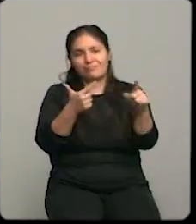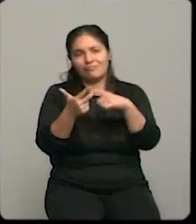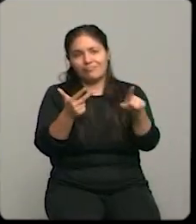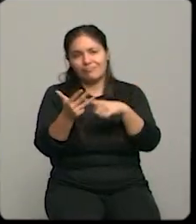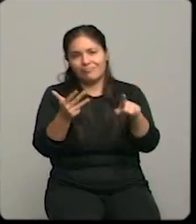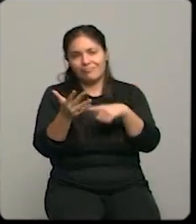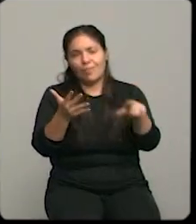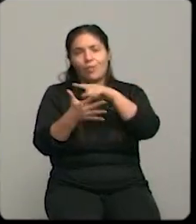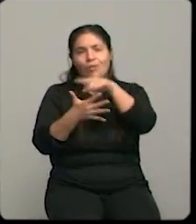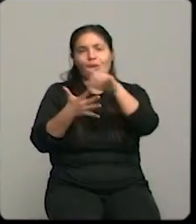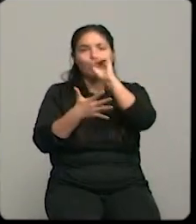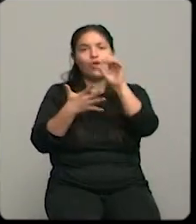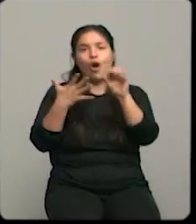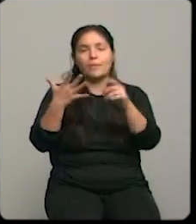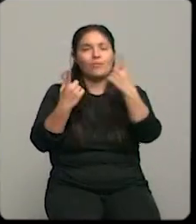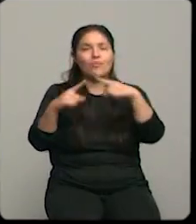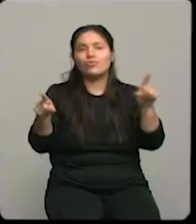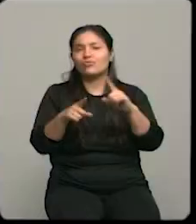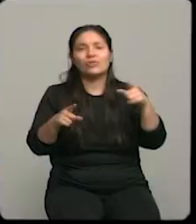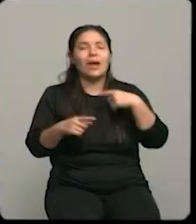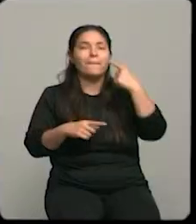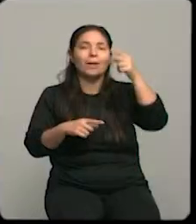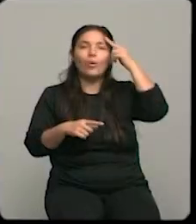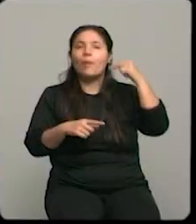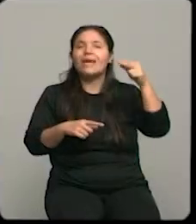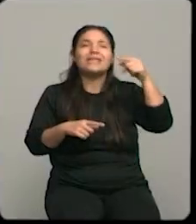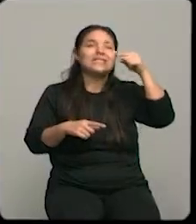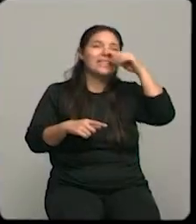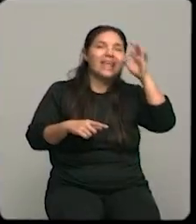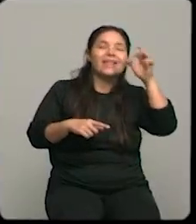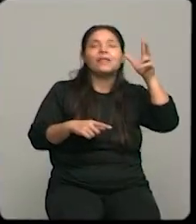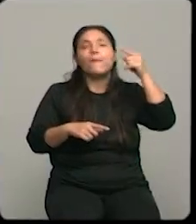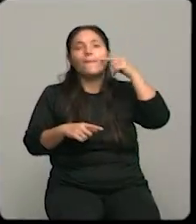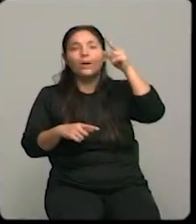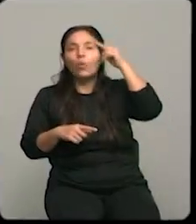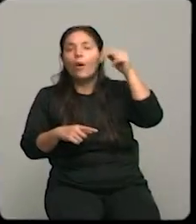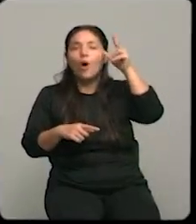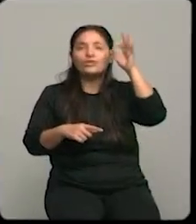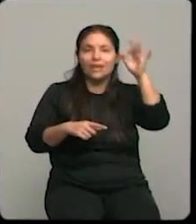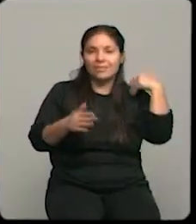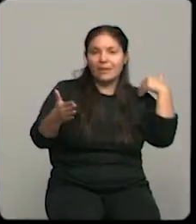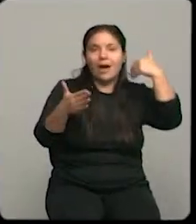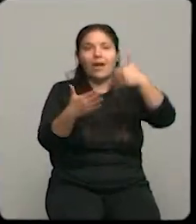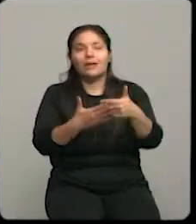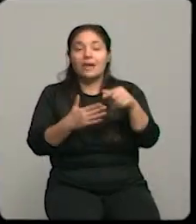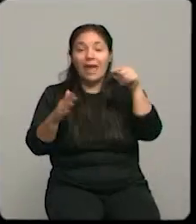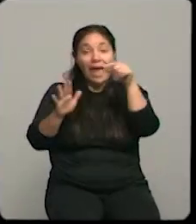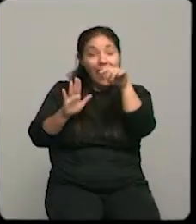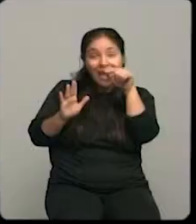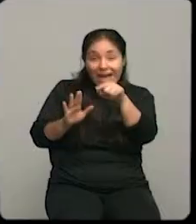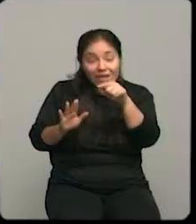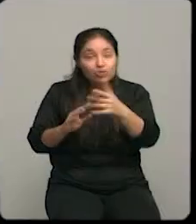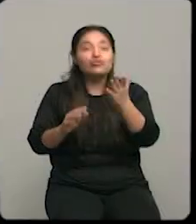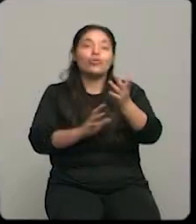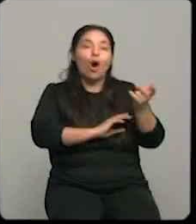de aquella vieja época de los 70 y 80. Solamente los arreglos orquestales, imaginemos el proceso que